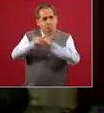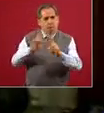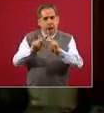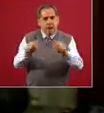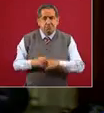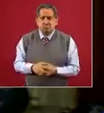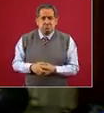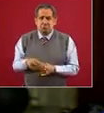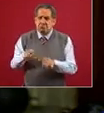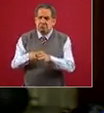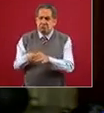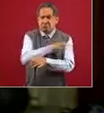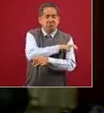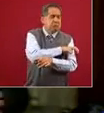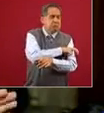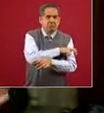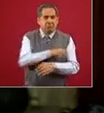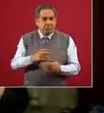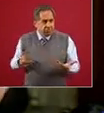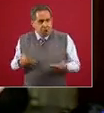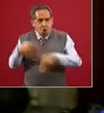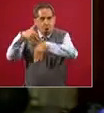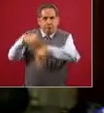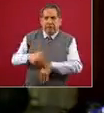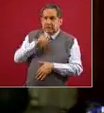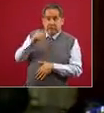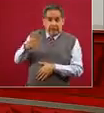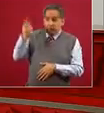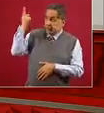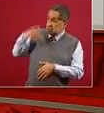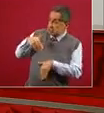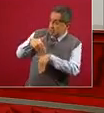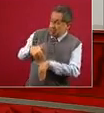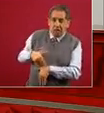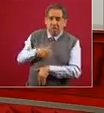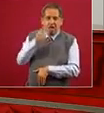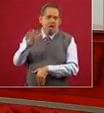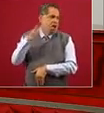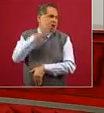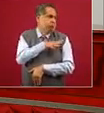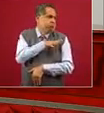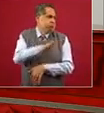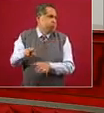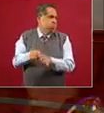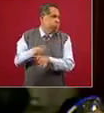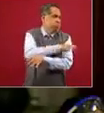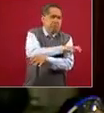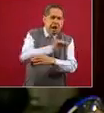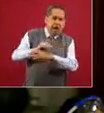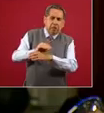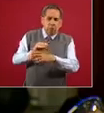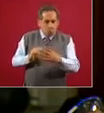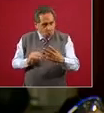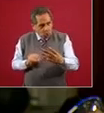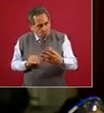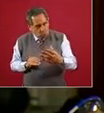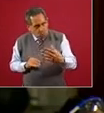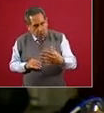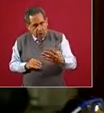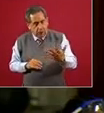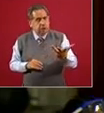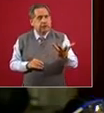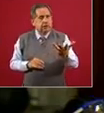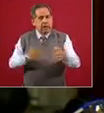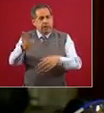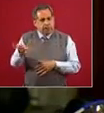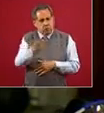del diálogo. San Juana Martínez no acata ya ni la instrucción del presidente de la República. La pregunta muy concreta, secretaria, si me